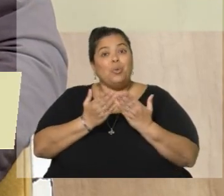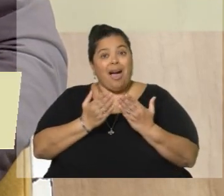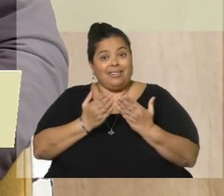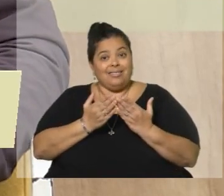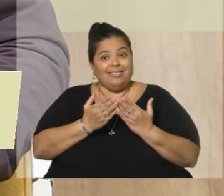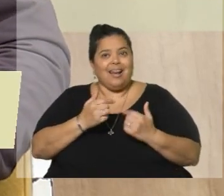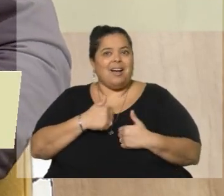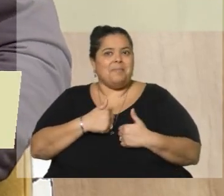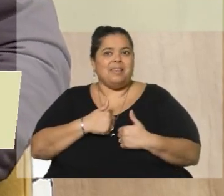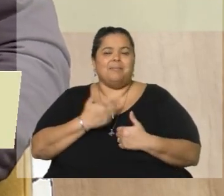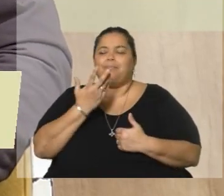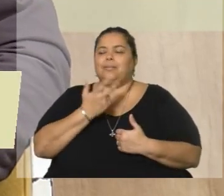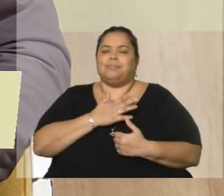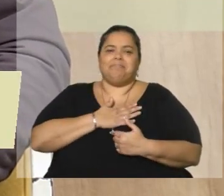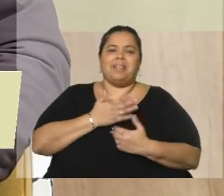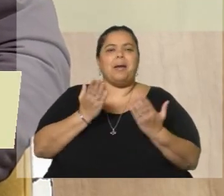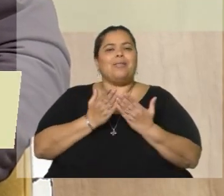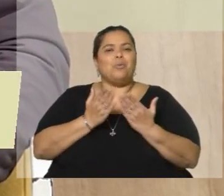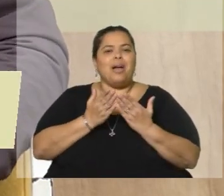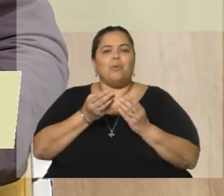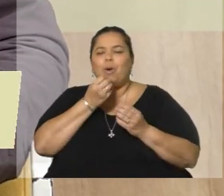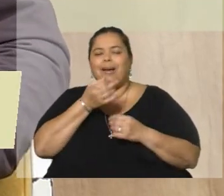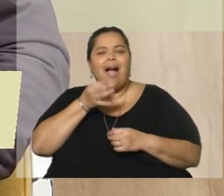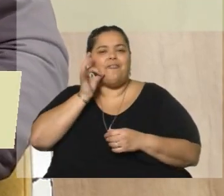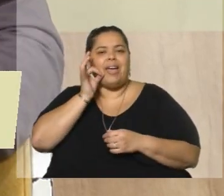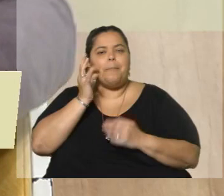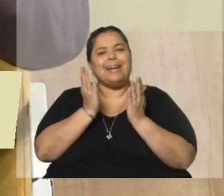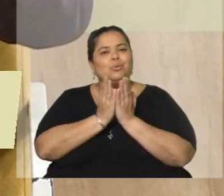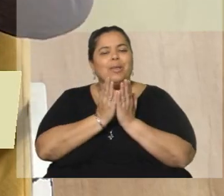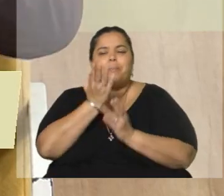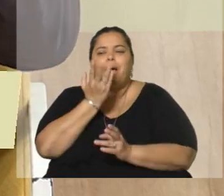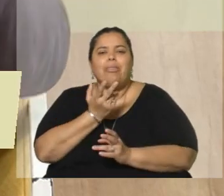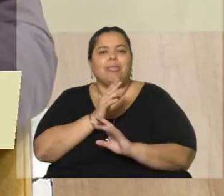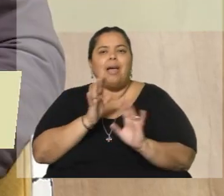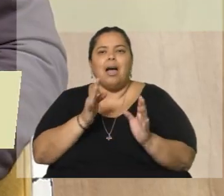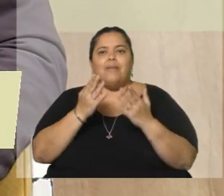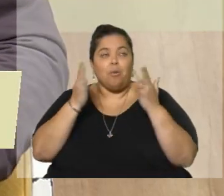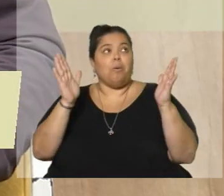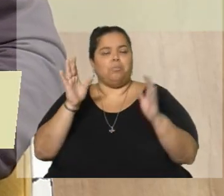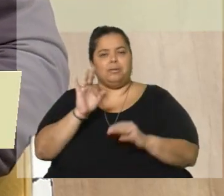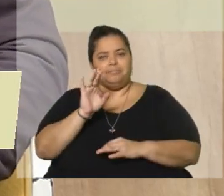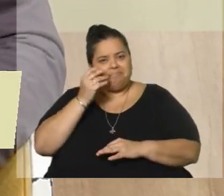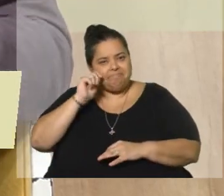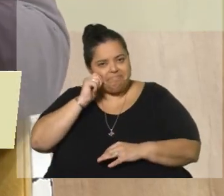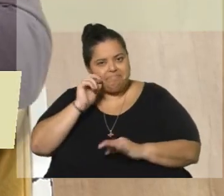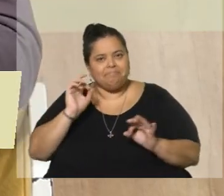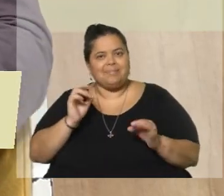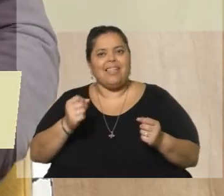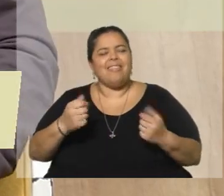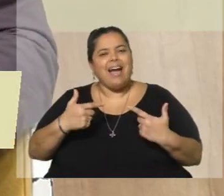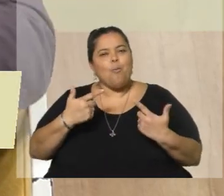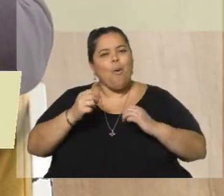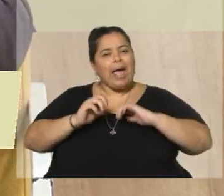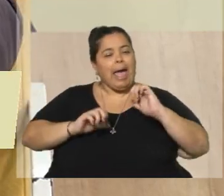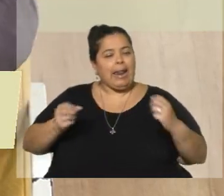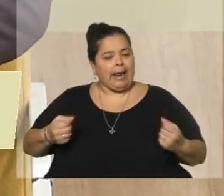el café para el estudio un buen buen buen buen café de té no es que te activa Y te deja 320 pero por lo menos te da otra